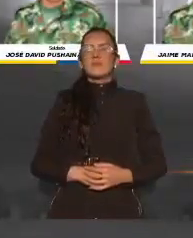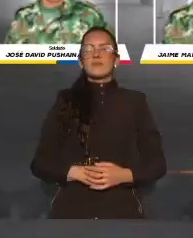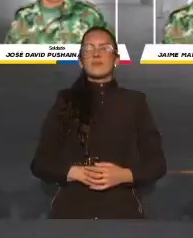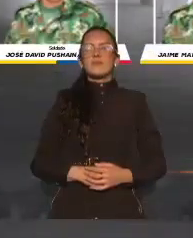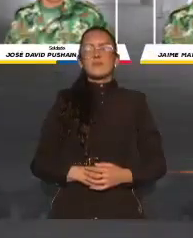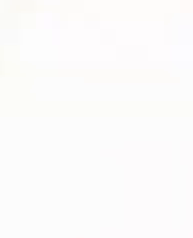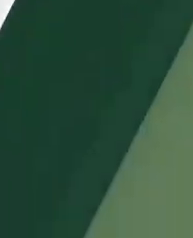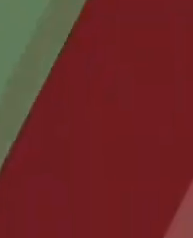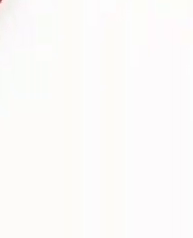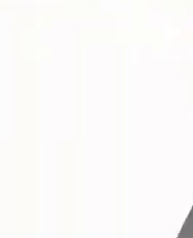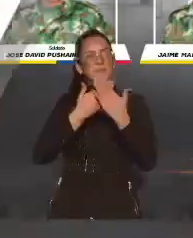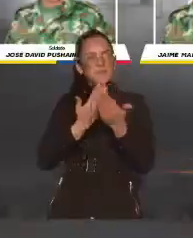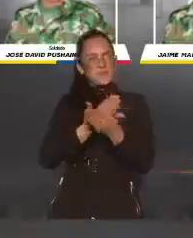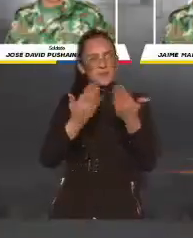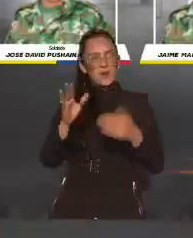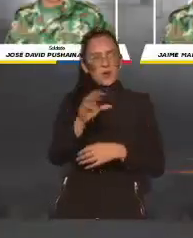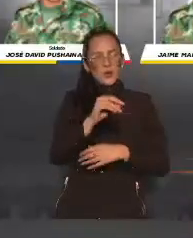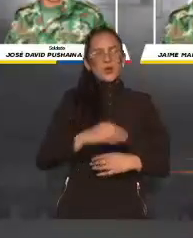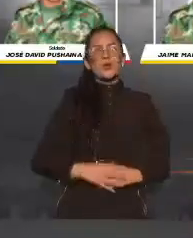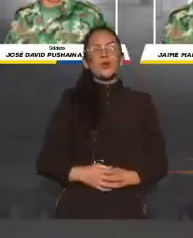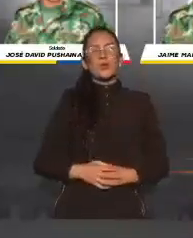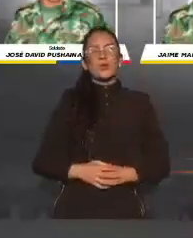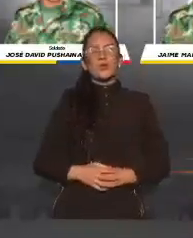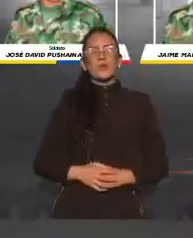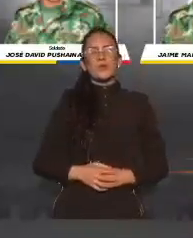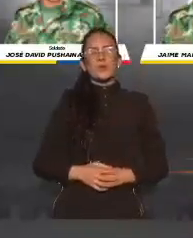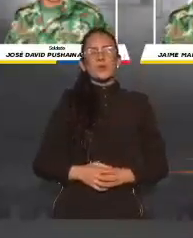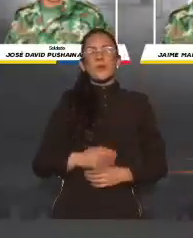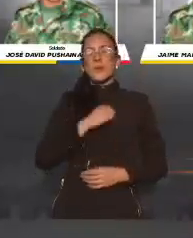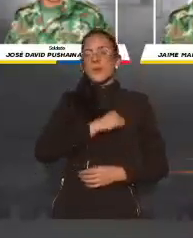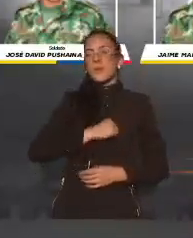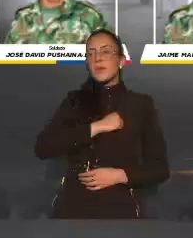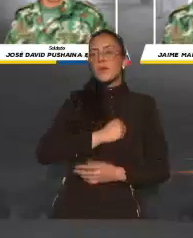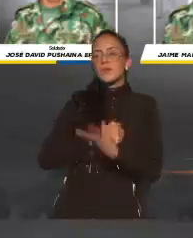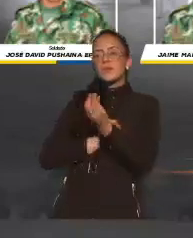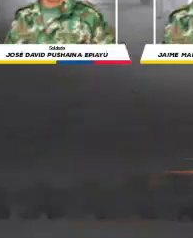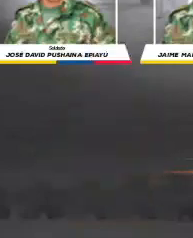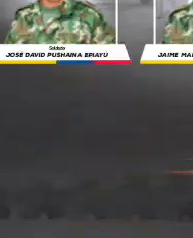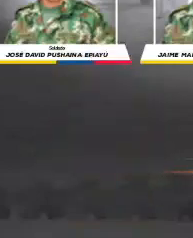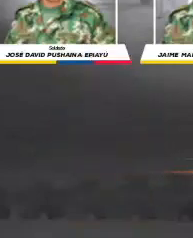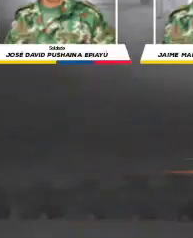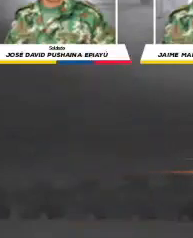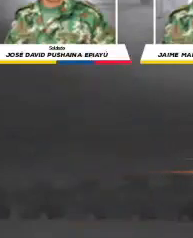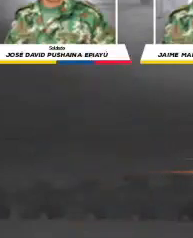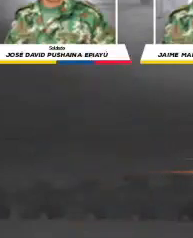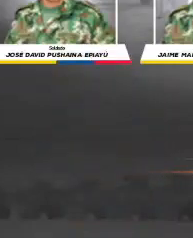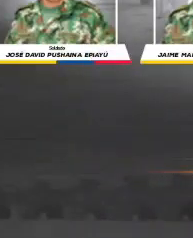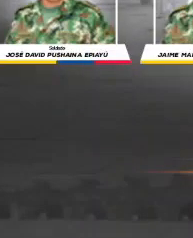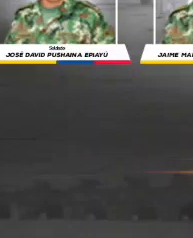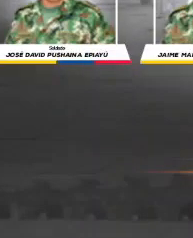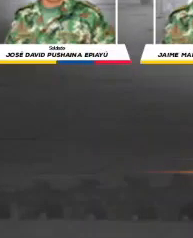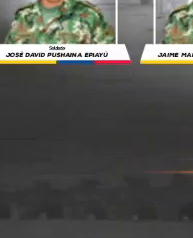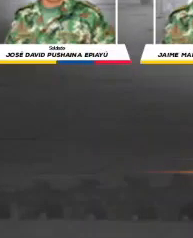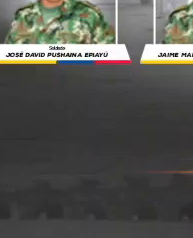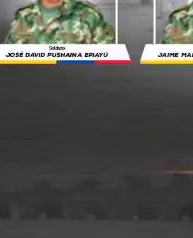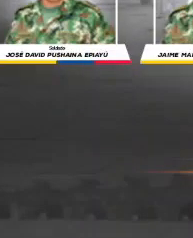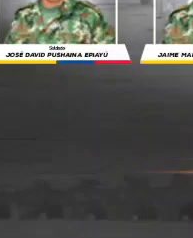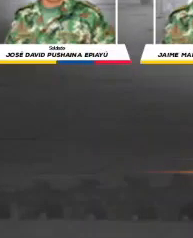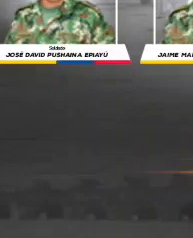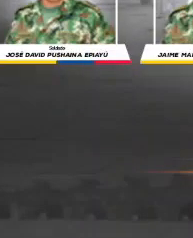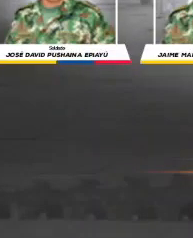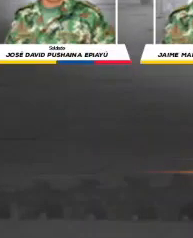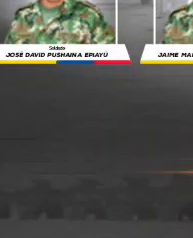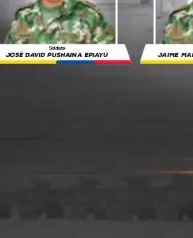Muchísimas gracias a todos. Por favor, el personal de alumnos permanecer en sus puestos. Los invitamos a evacuar el teatro saliendo por las